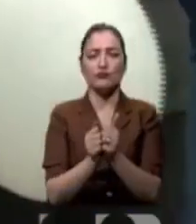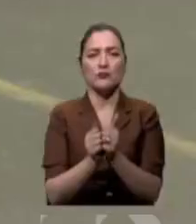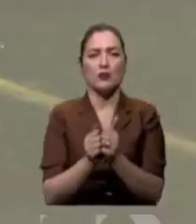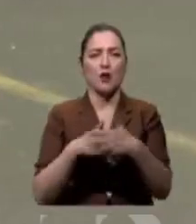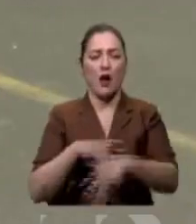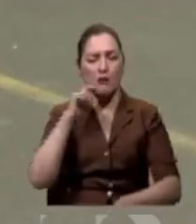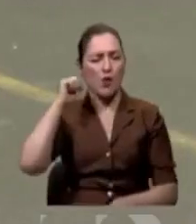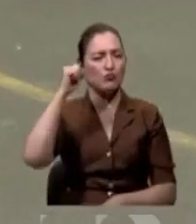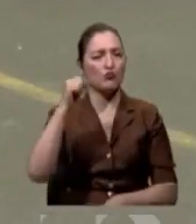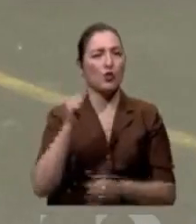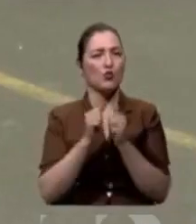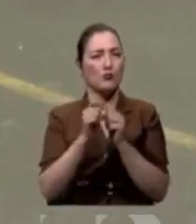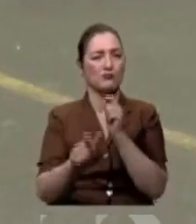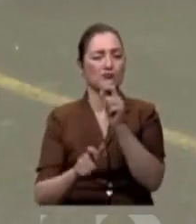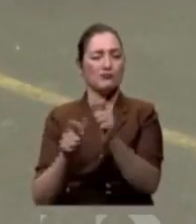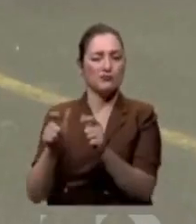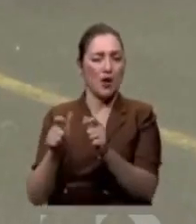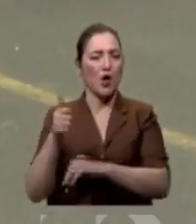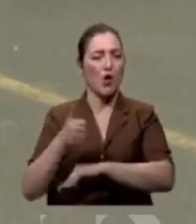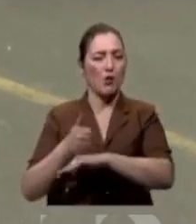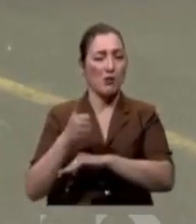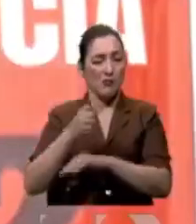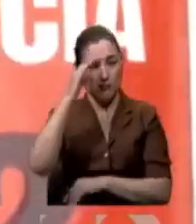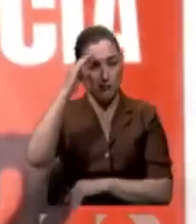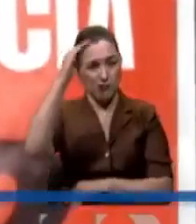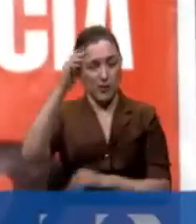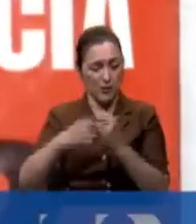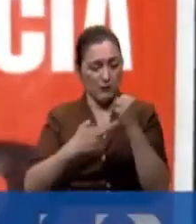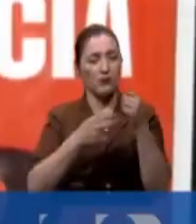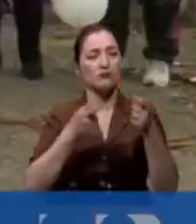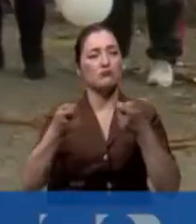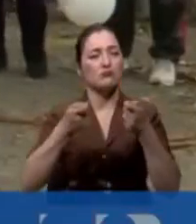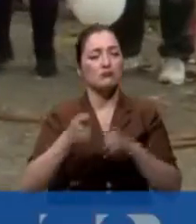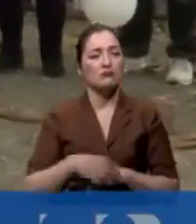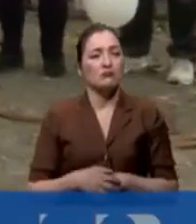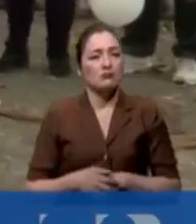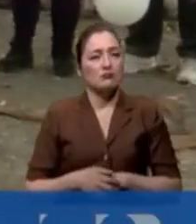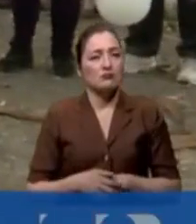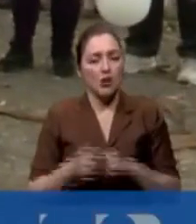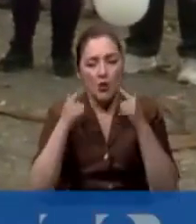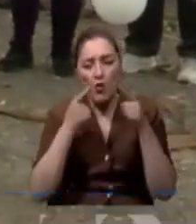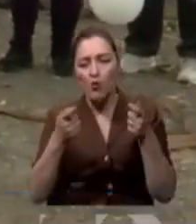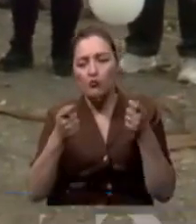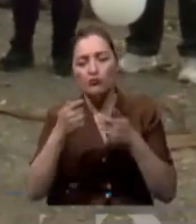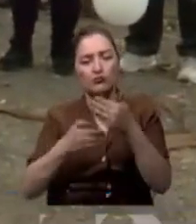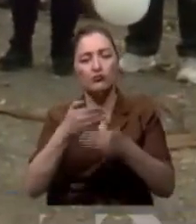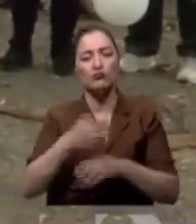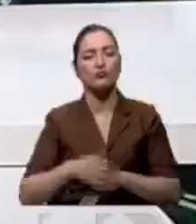acciones como estas y la unión de los vecinos, autoridades y uniformados refuercen el control y realicen patrullajes constantes.